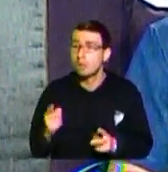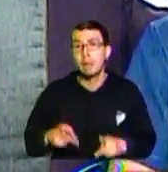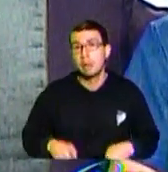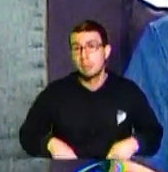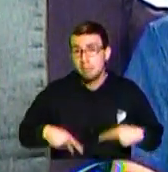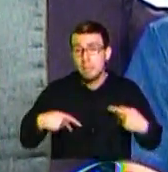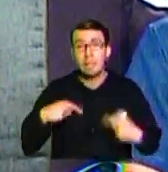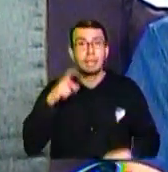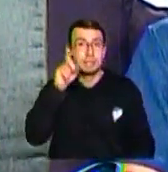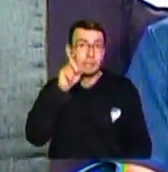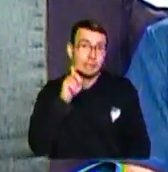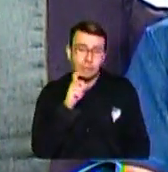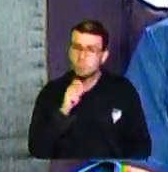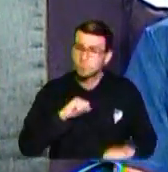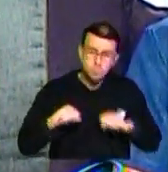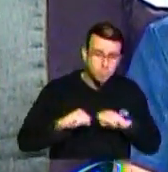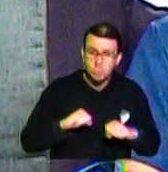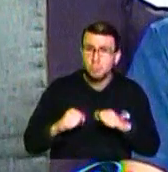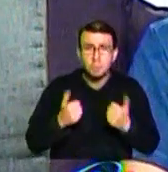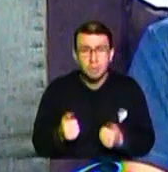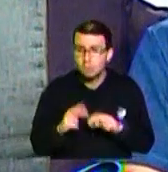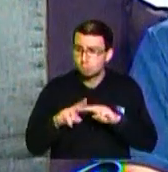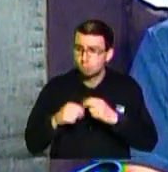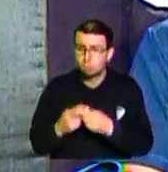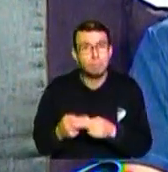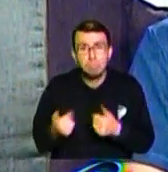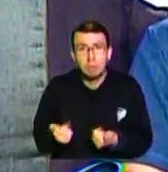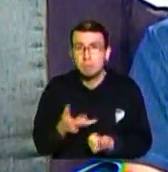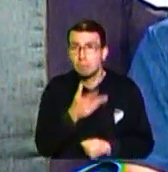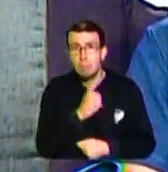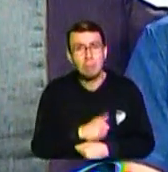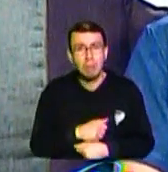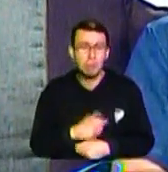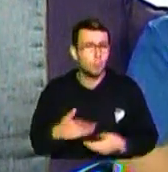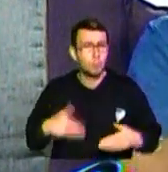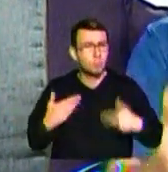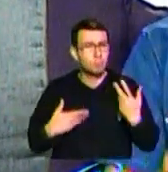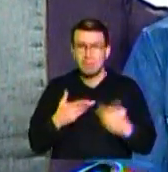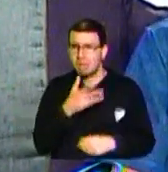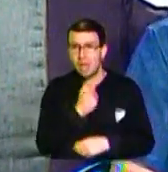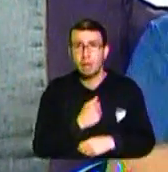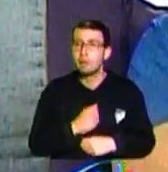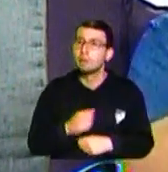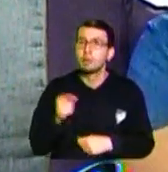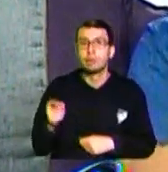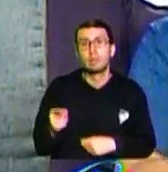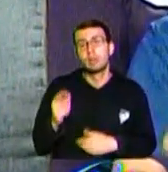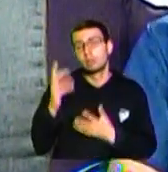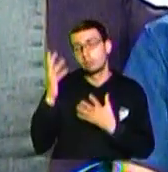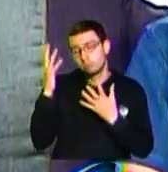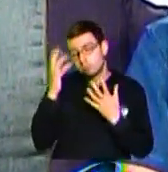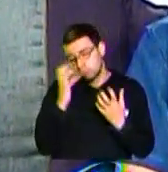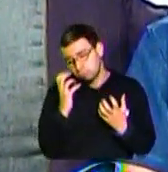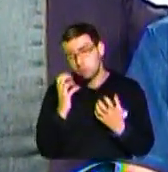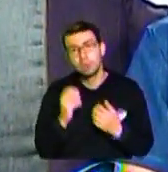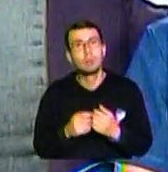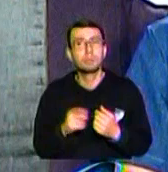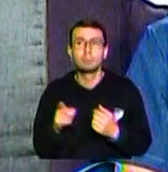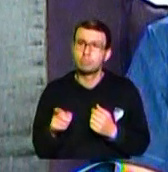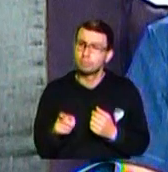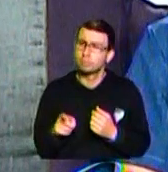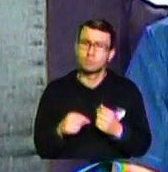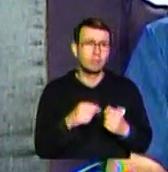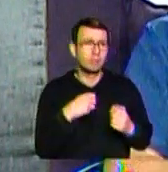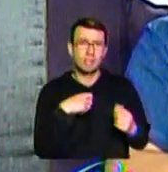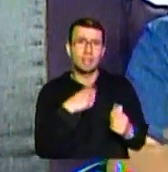satisfactoria, siente muchas molestias, entra en depresión, o sea, con tres síntomas de estos, como 12 o 15 síntomas